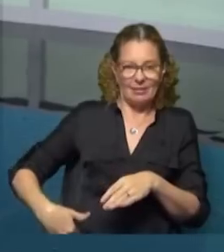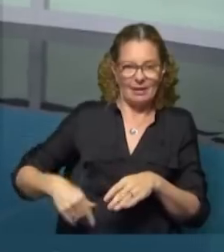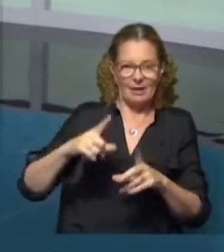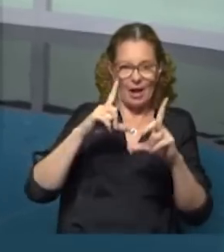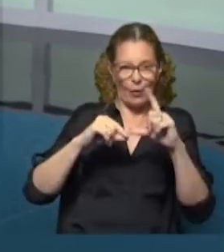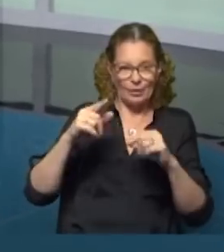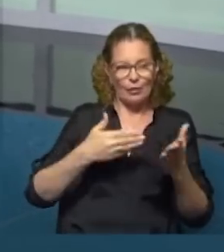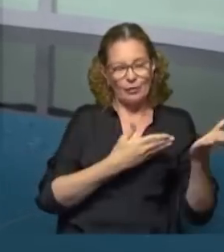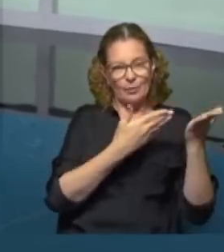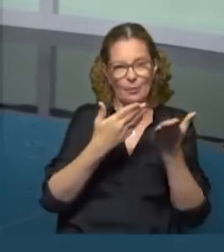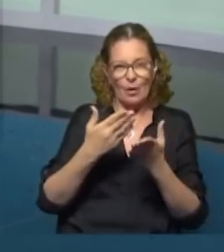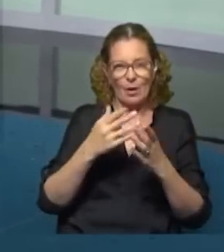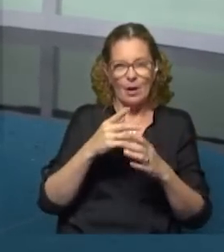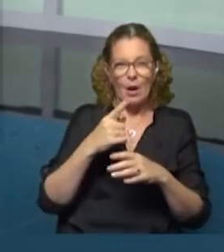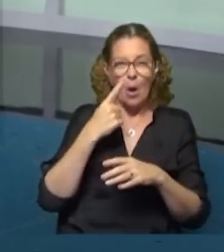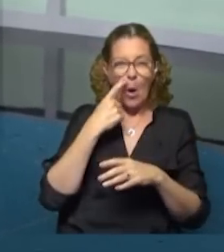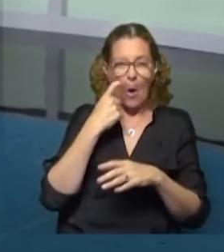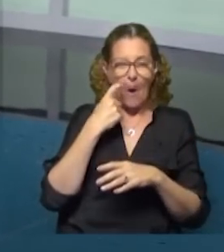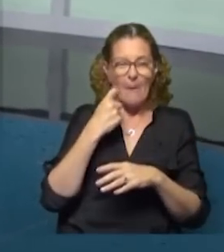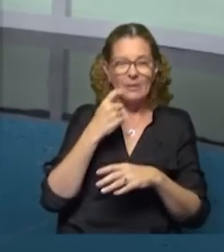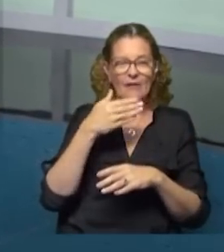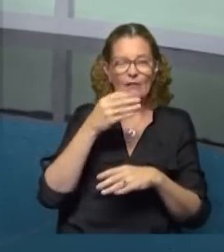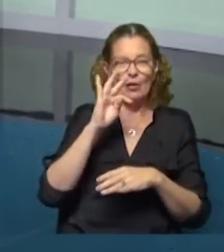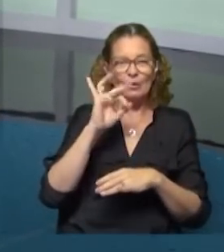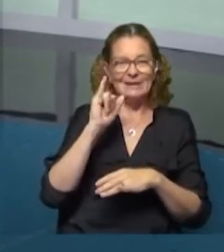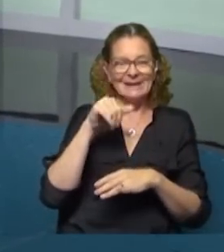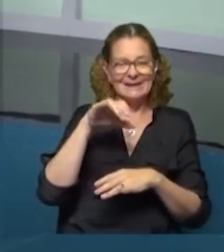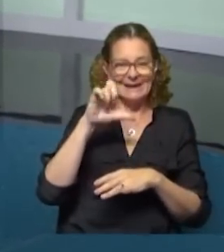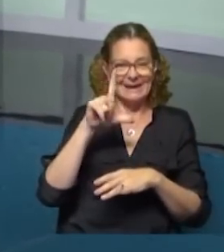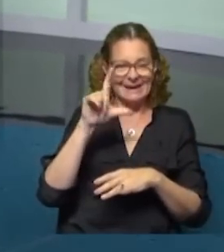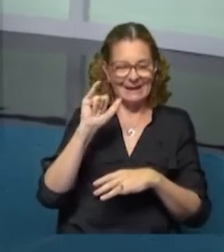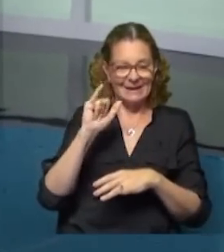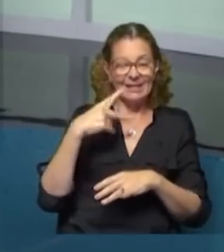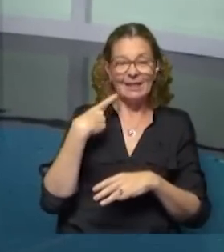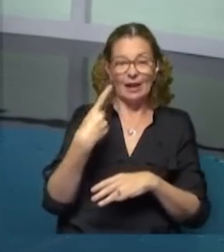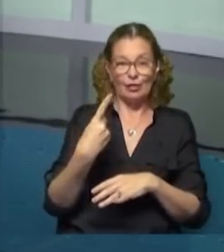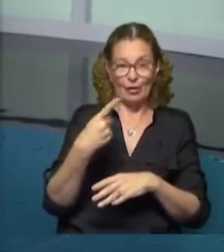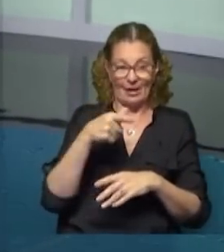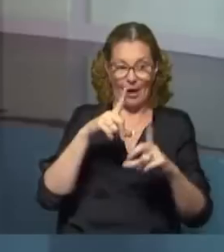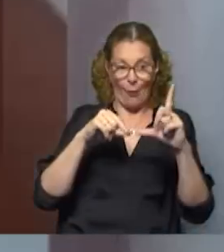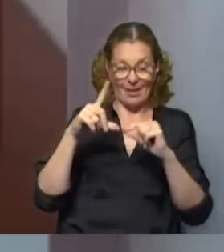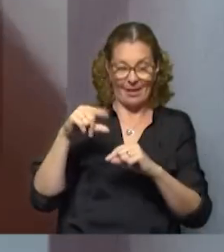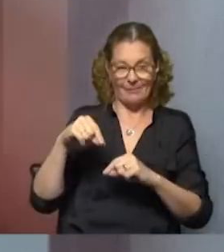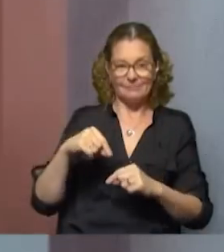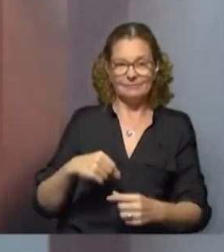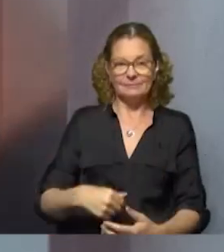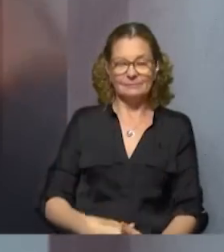recibimos al señor de las encuestas Eduardo botinelli director de la empresa factum para contarnos de todos estos temas